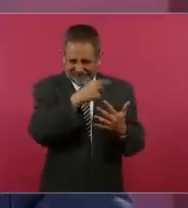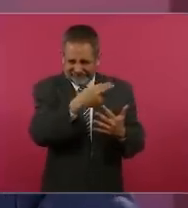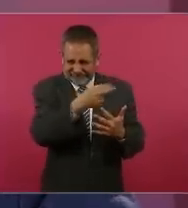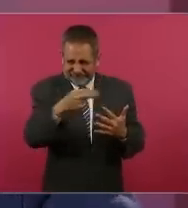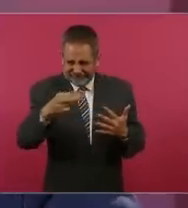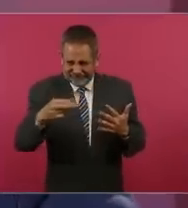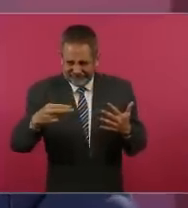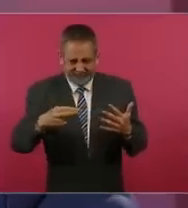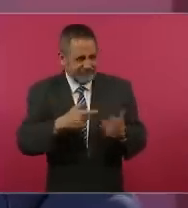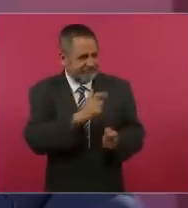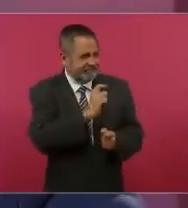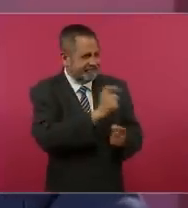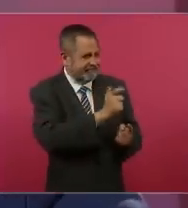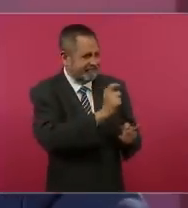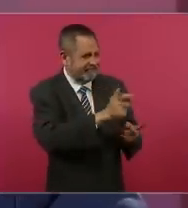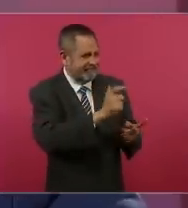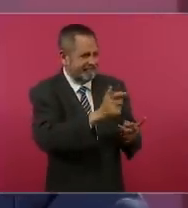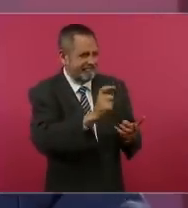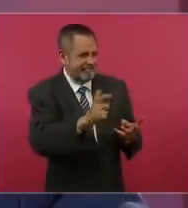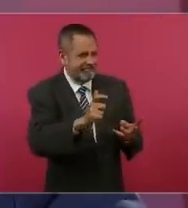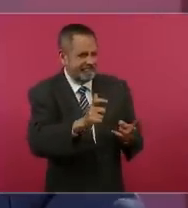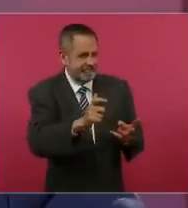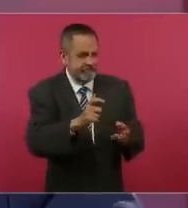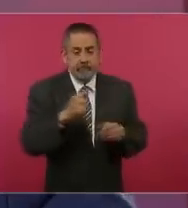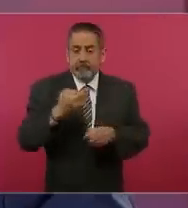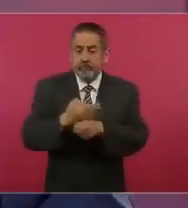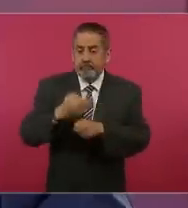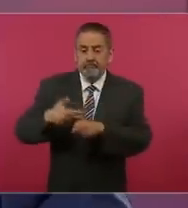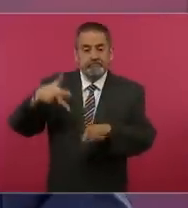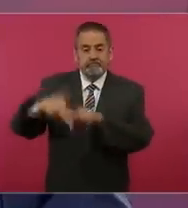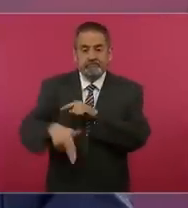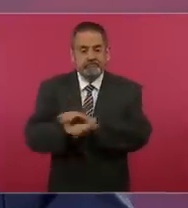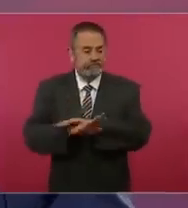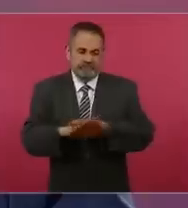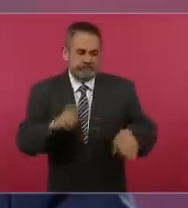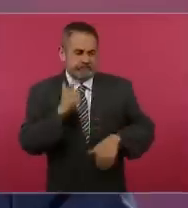Y eso los tiene muy molestos